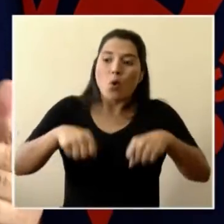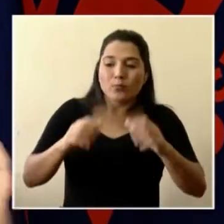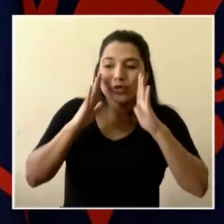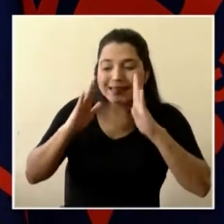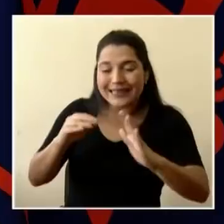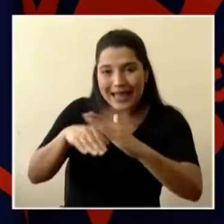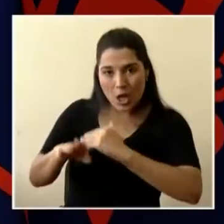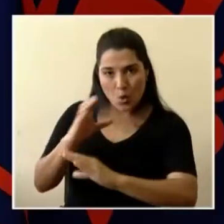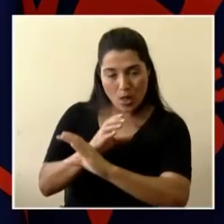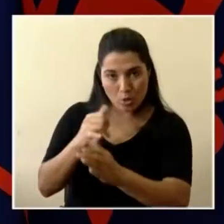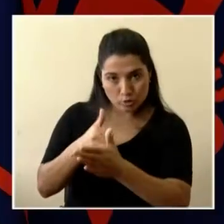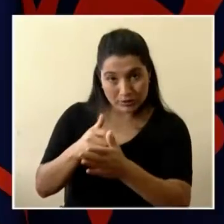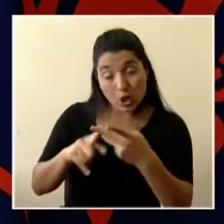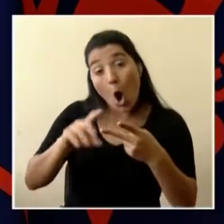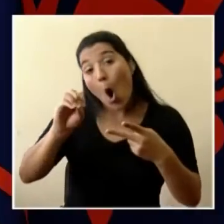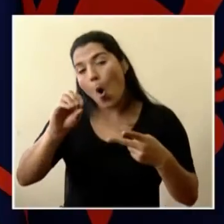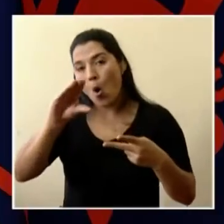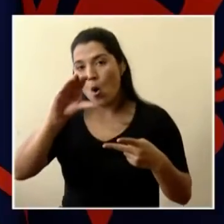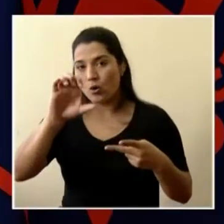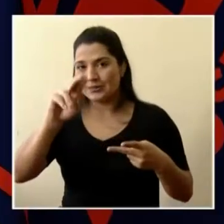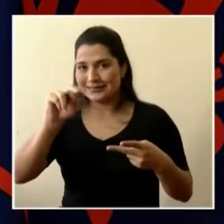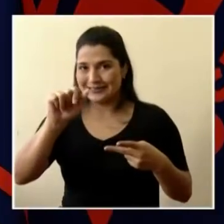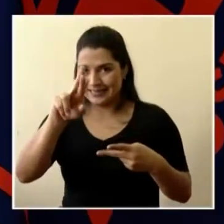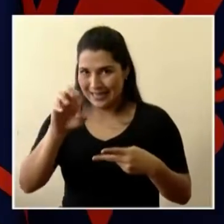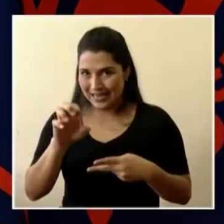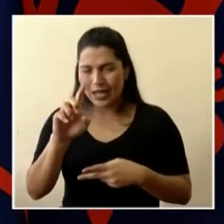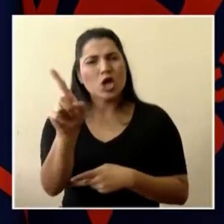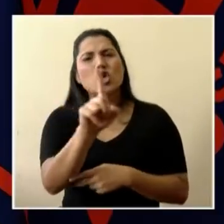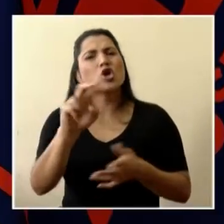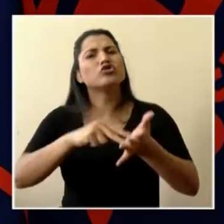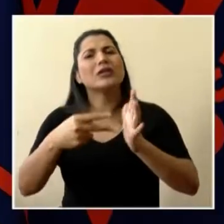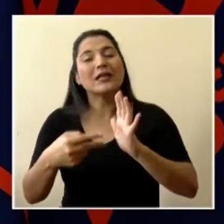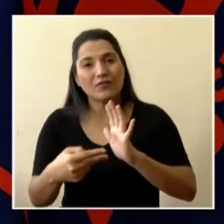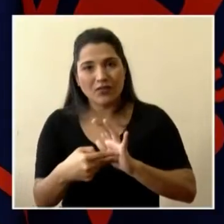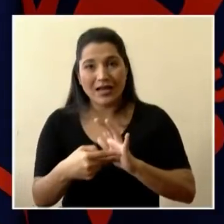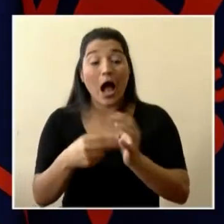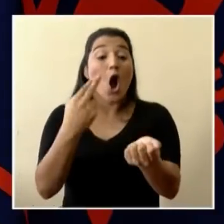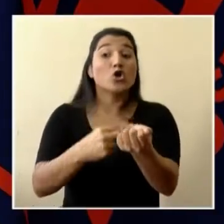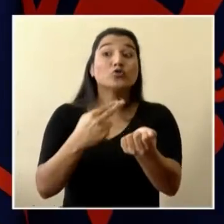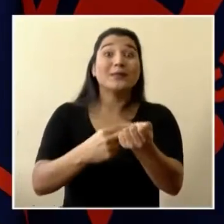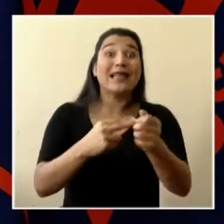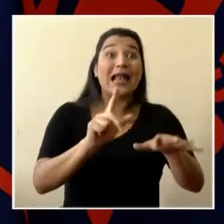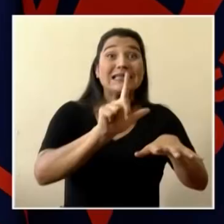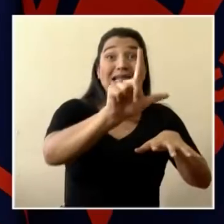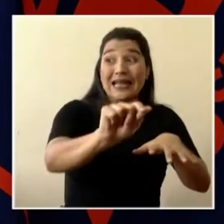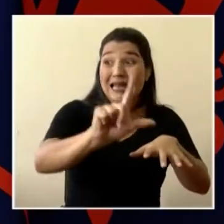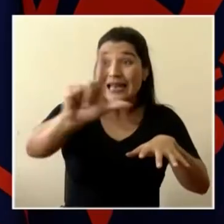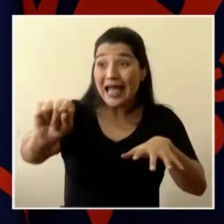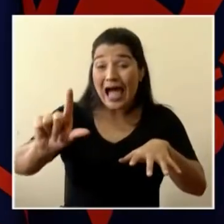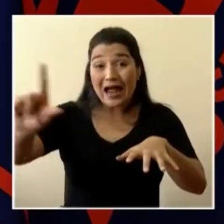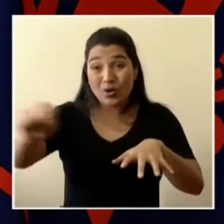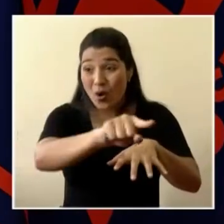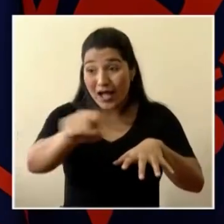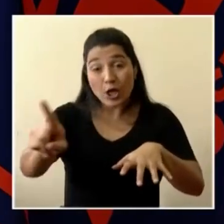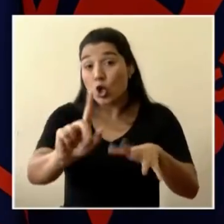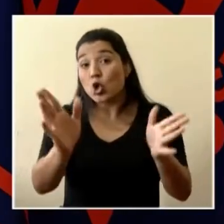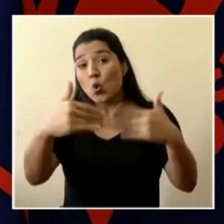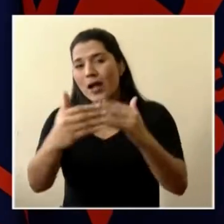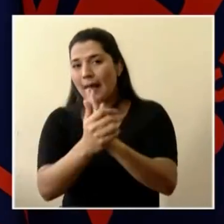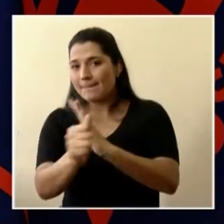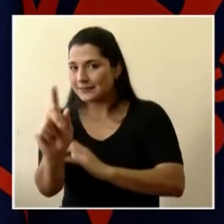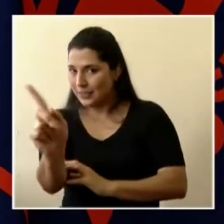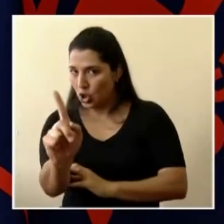caso necesario en el Senare. No es porque los hospitales regionales y periféricos no tengan capacidad, es porque tenemos que reservar esa capacidad para atender otro